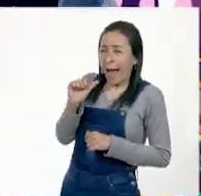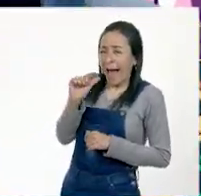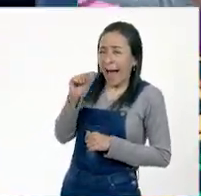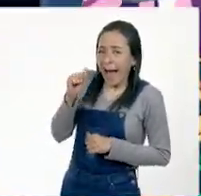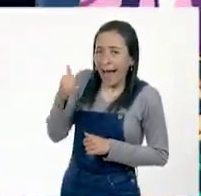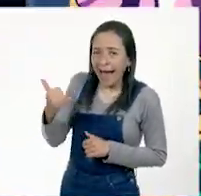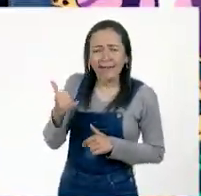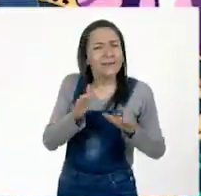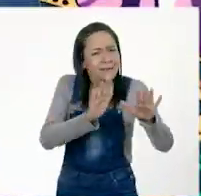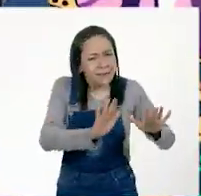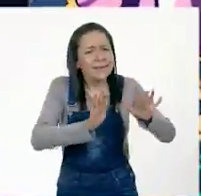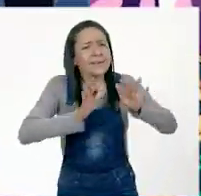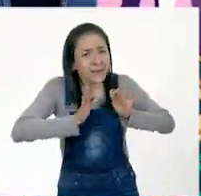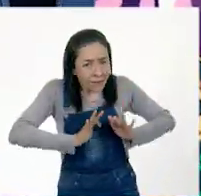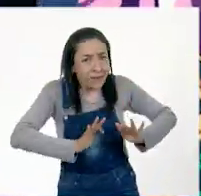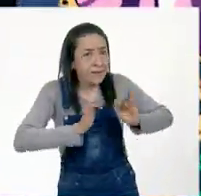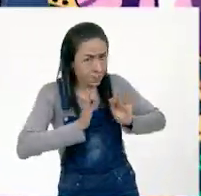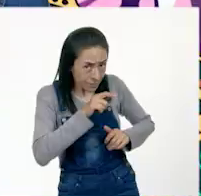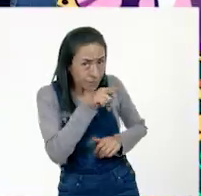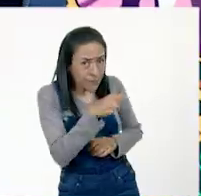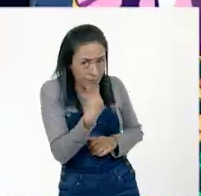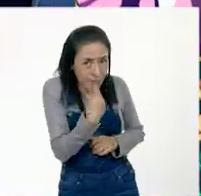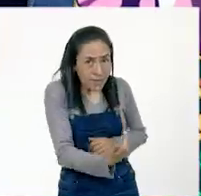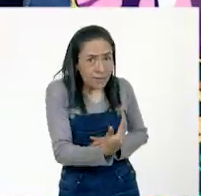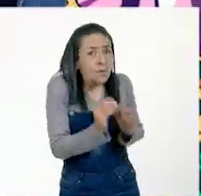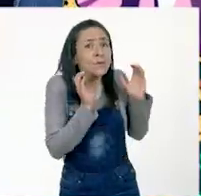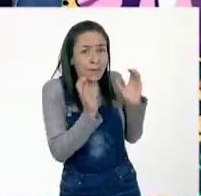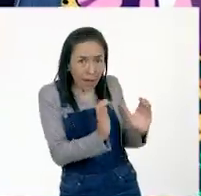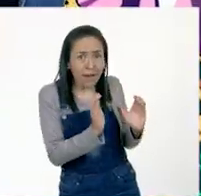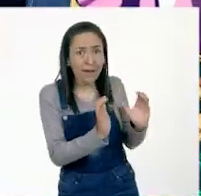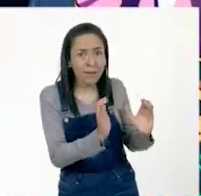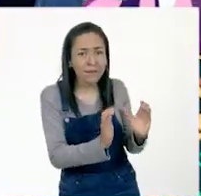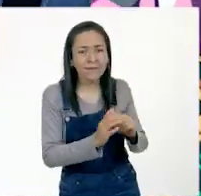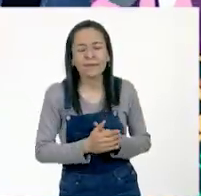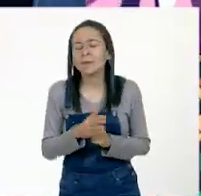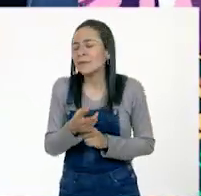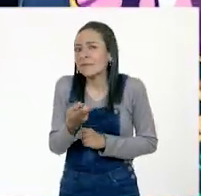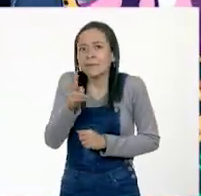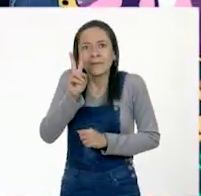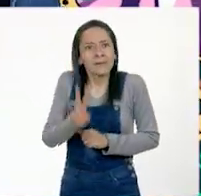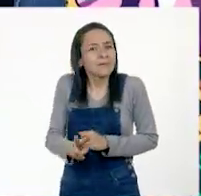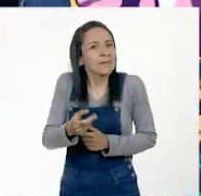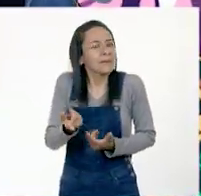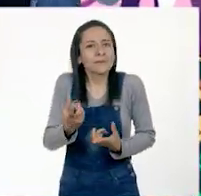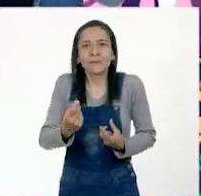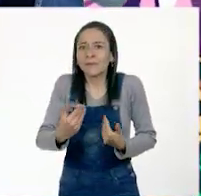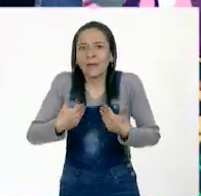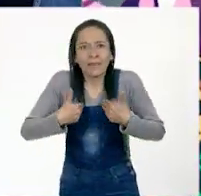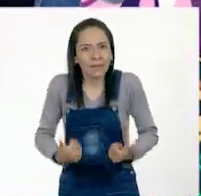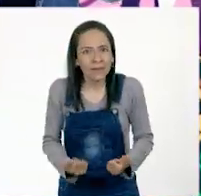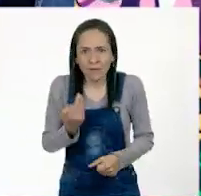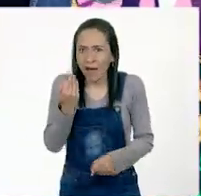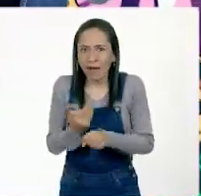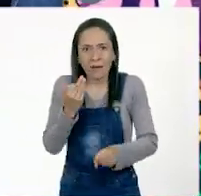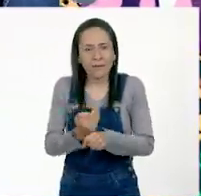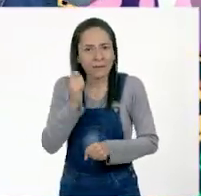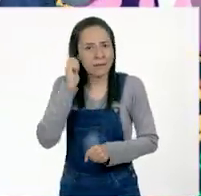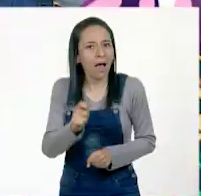Tranquilo, tranquilo, sí, cuidado, ¿estás bien? Sí, sí, sí, estoy bien, pero no entiendo cómo estando asustados si estamos en medio de...